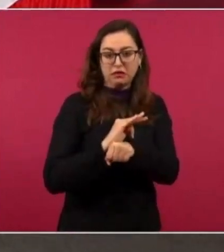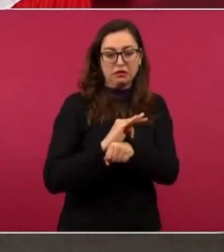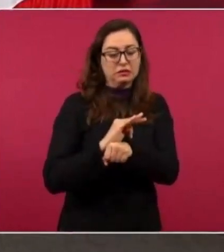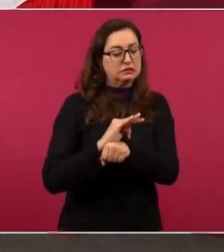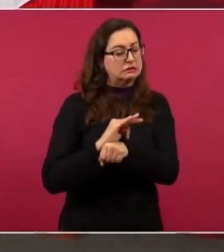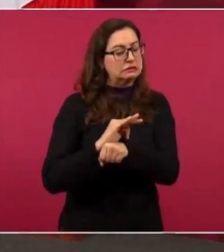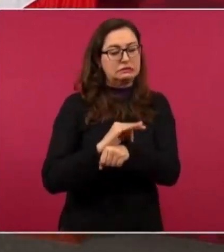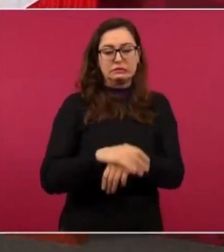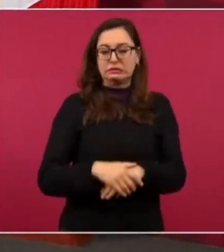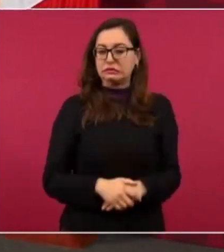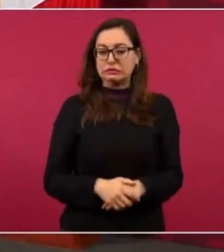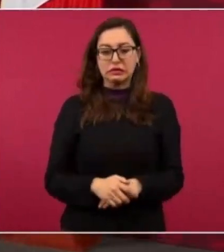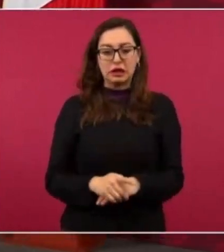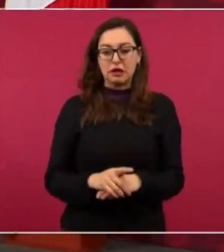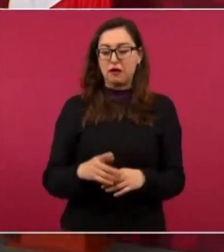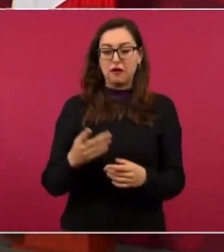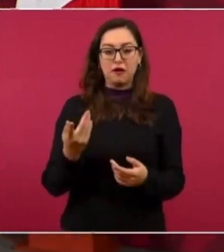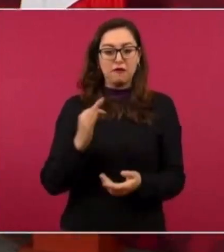Aunque